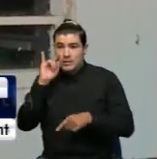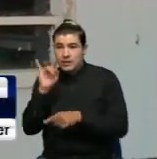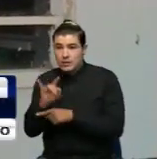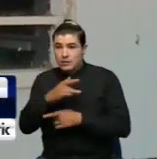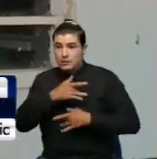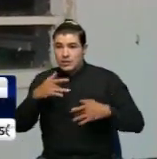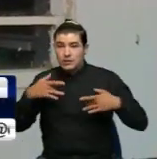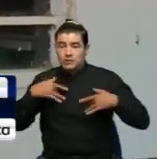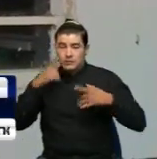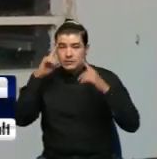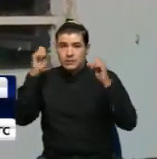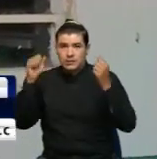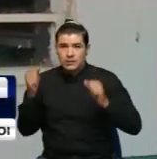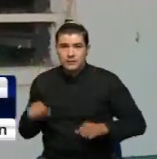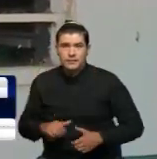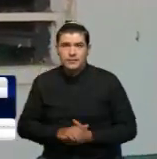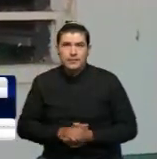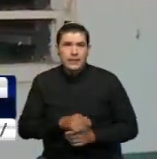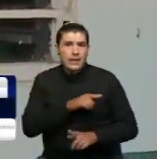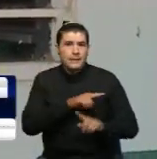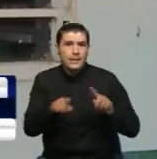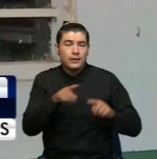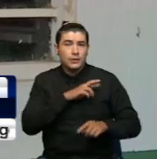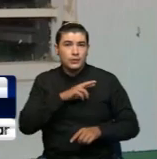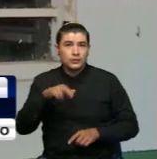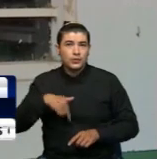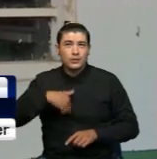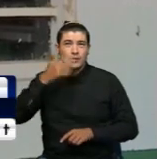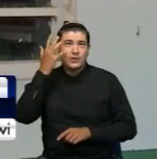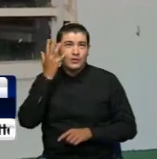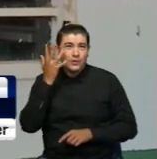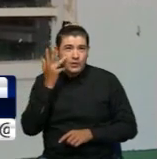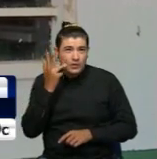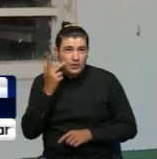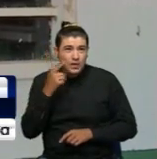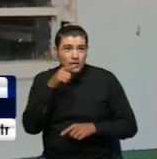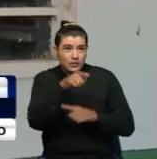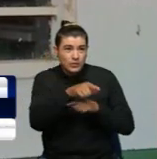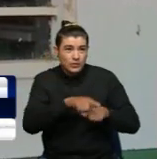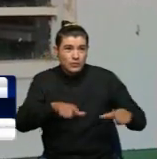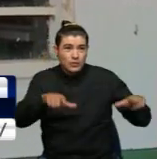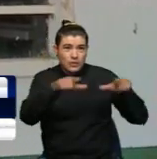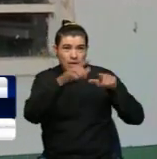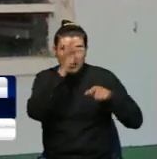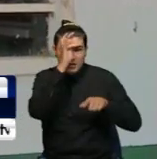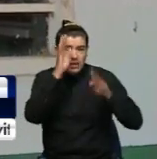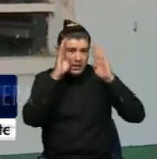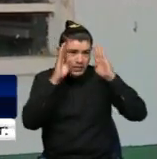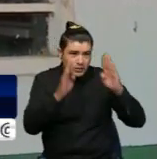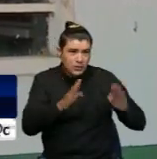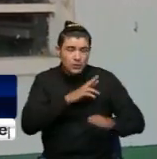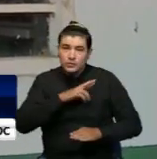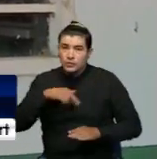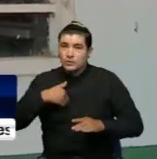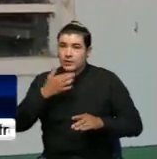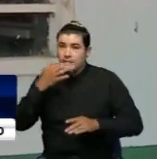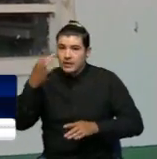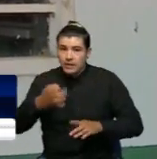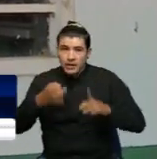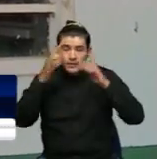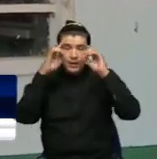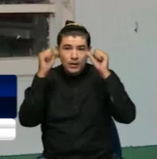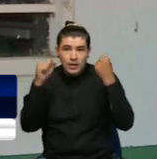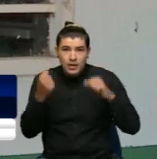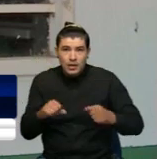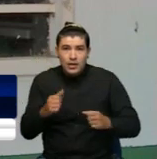a los entes de control nada pero nosotros que estamos todos los días en esta situación de atención si estamos asustados alarmados